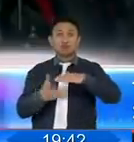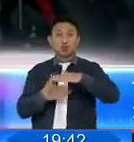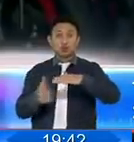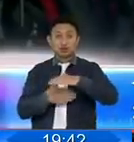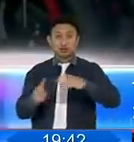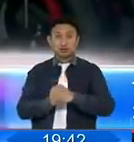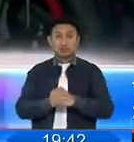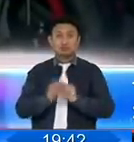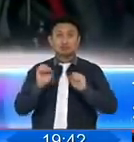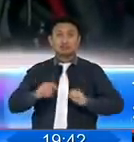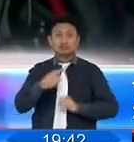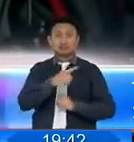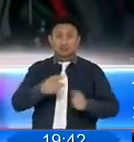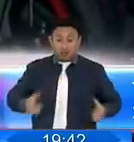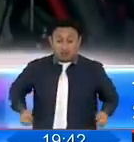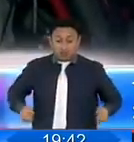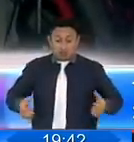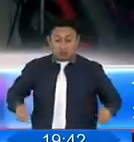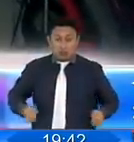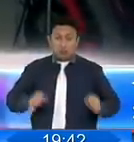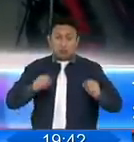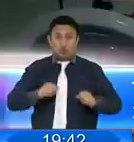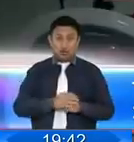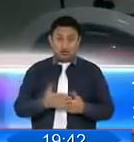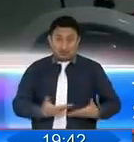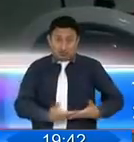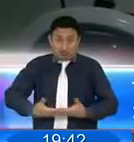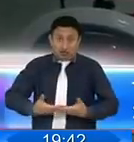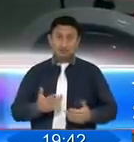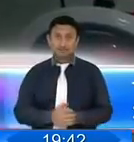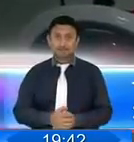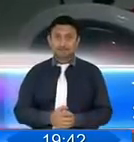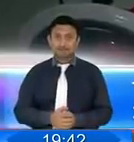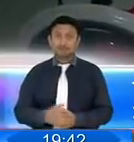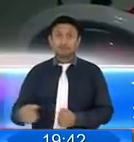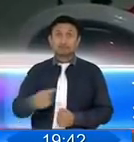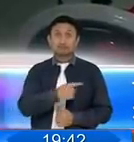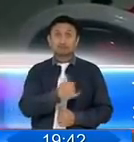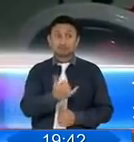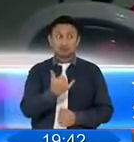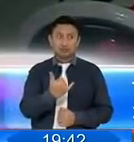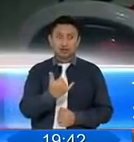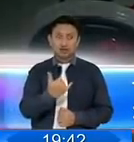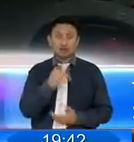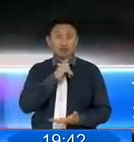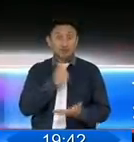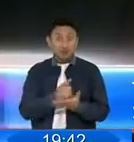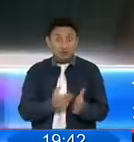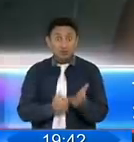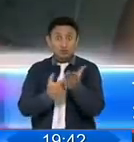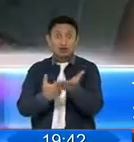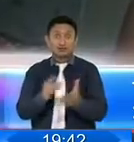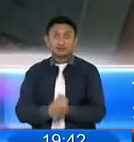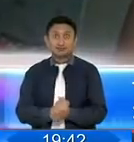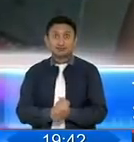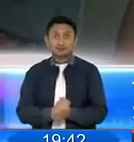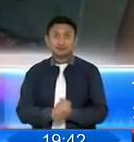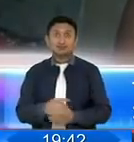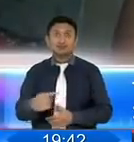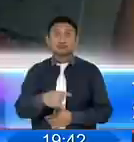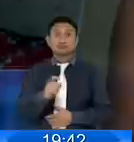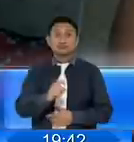de ruedas para poder movilizarlo. Lo que parecía un sueño se hizo realidad. La necesitaba de urgencia